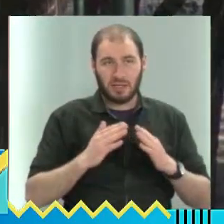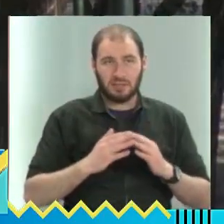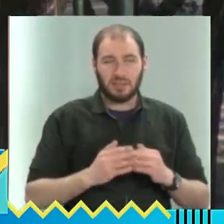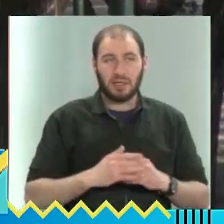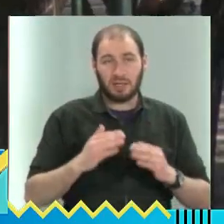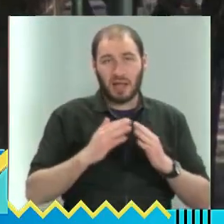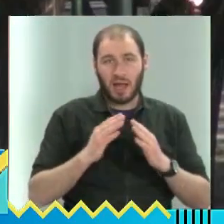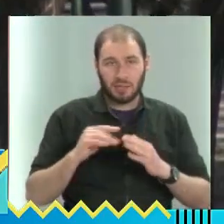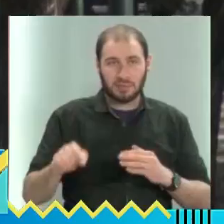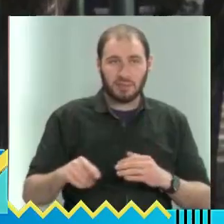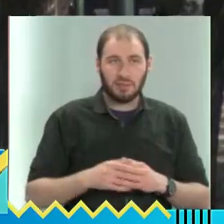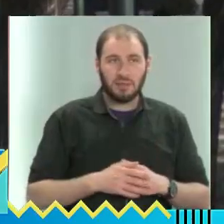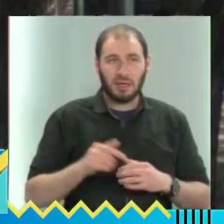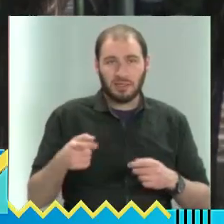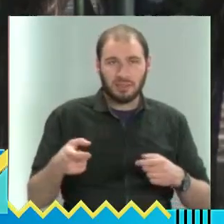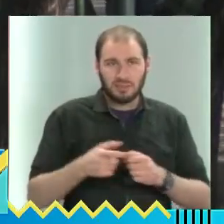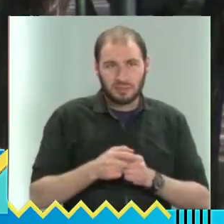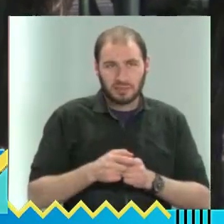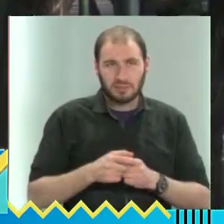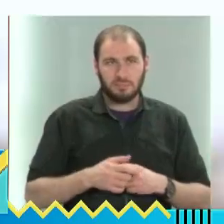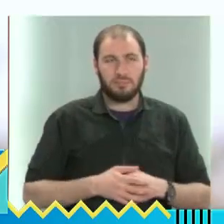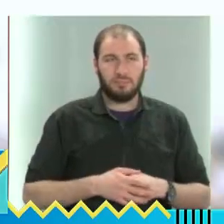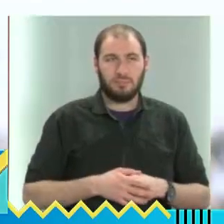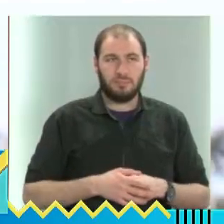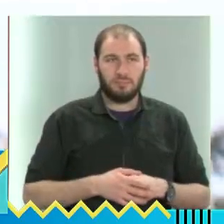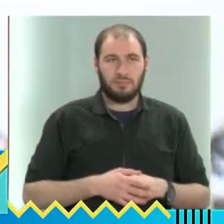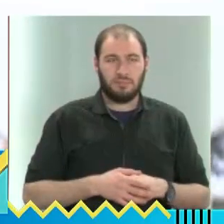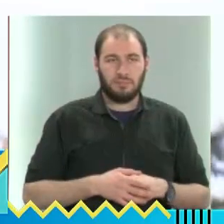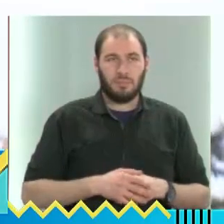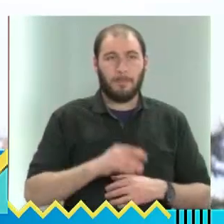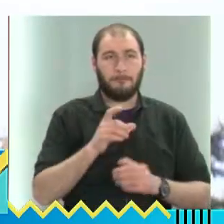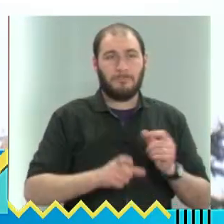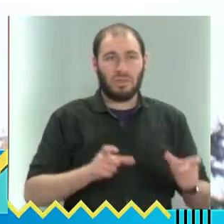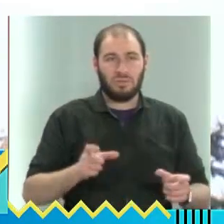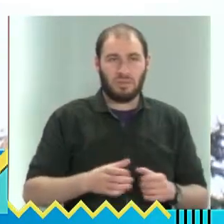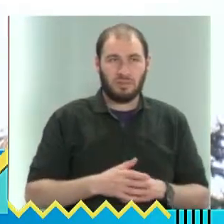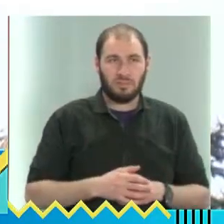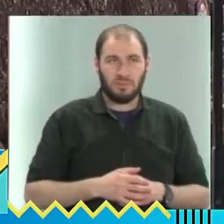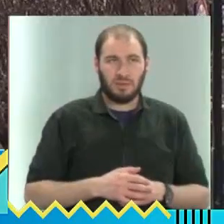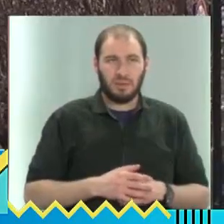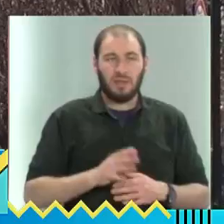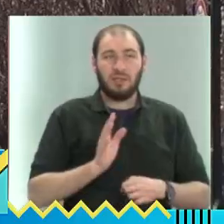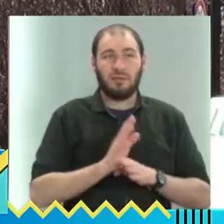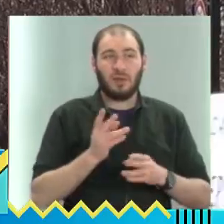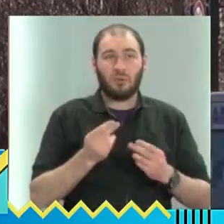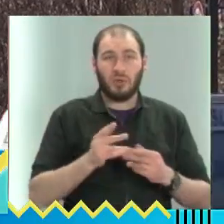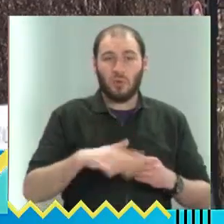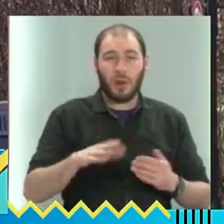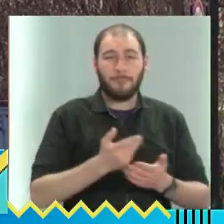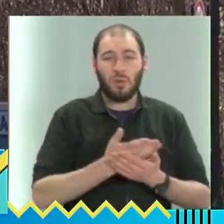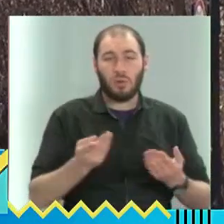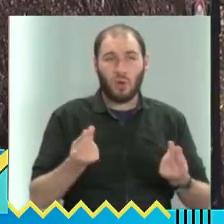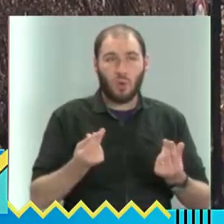la vivienda, es muy chica y la gente en consecuencia usa mucho el espacio